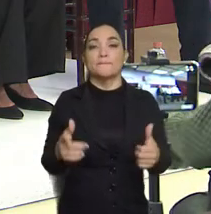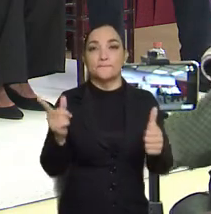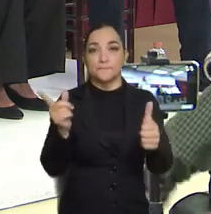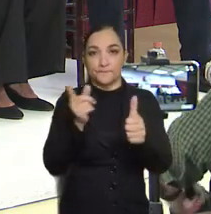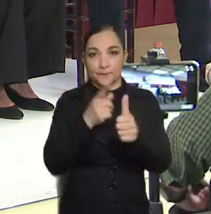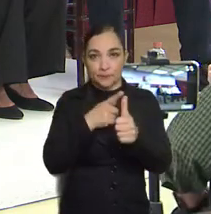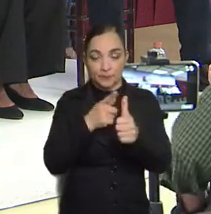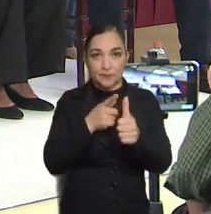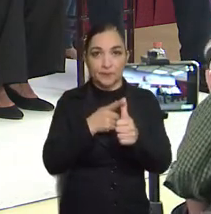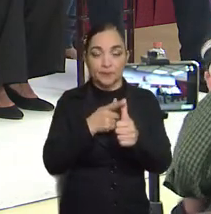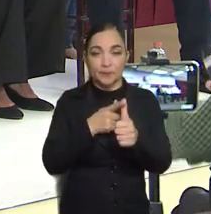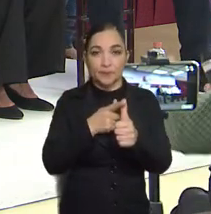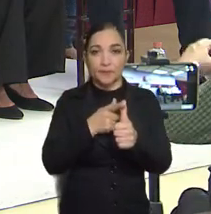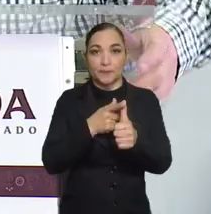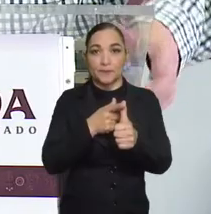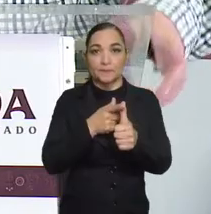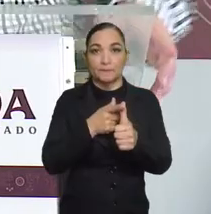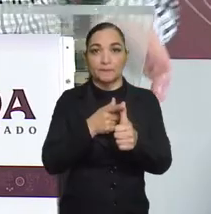que...